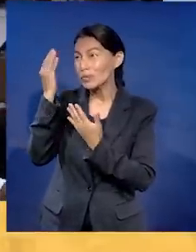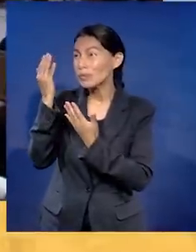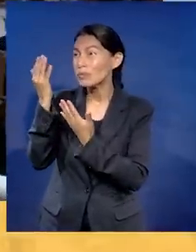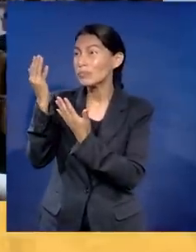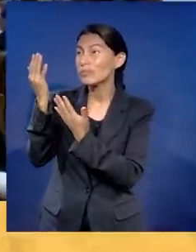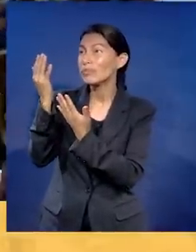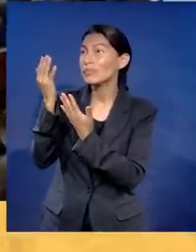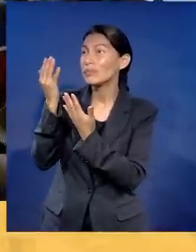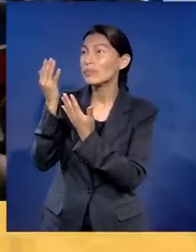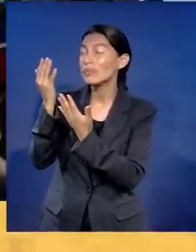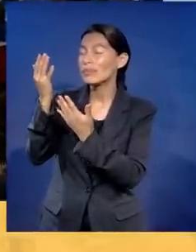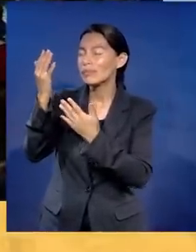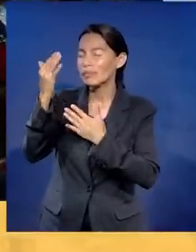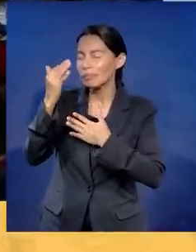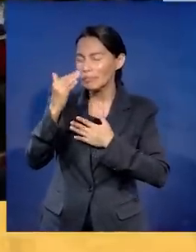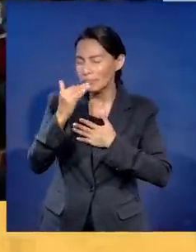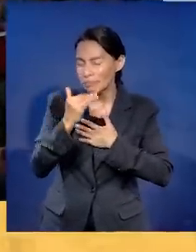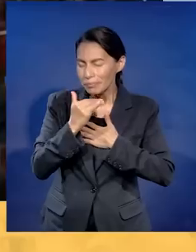te